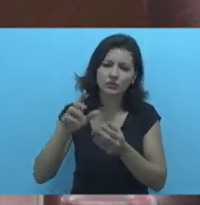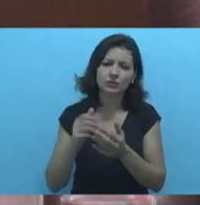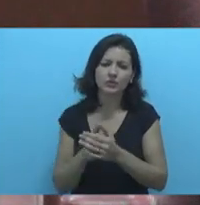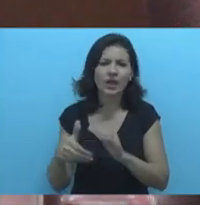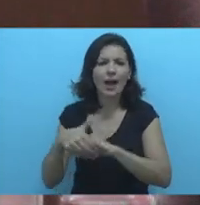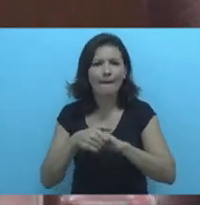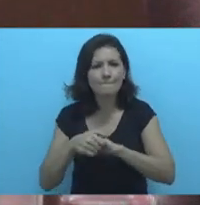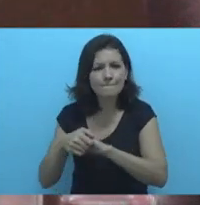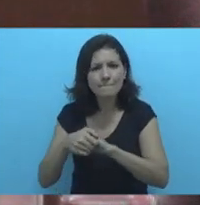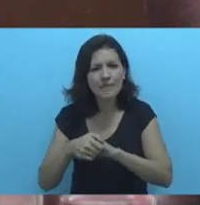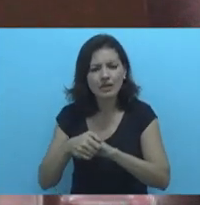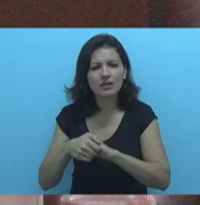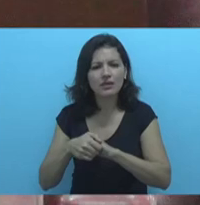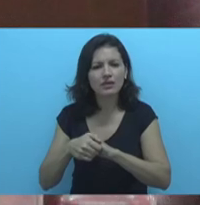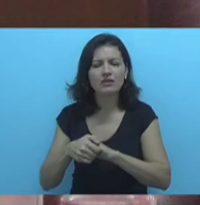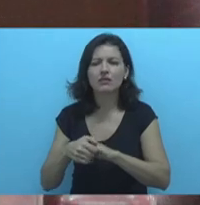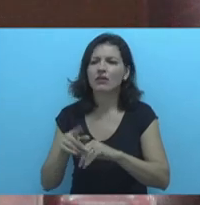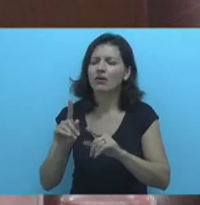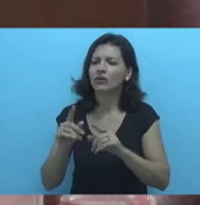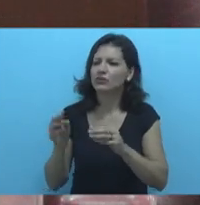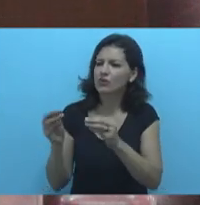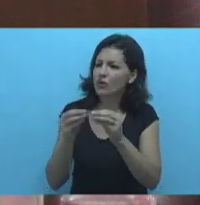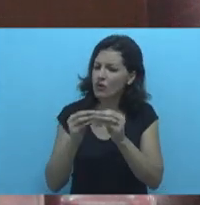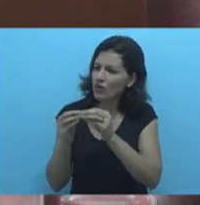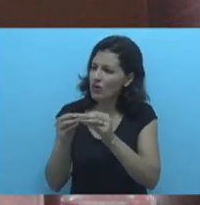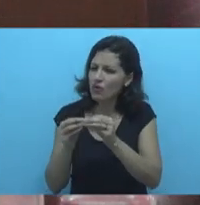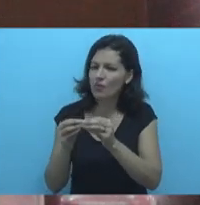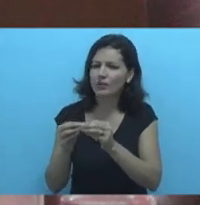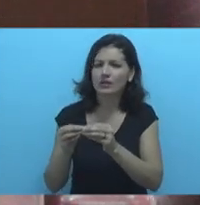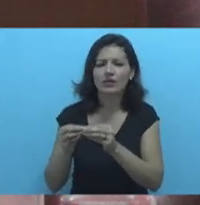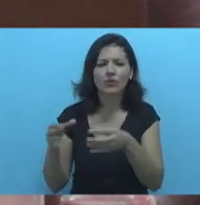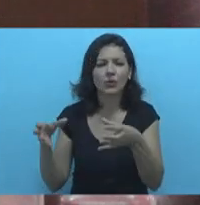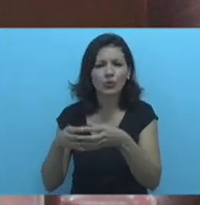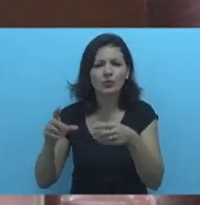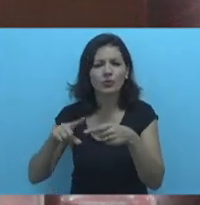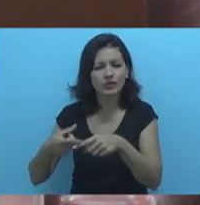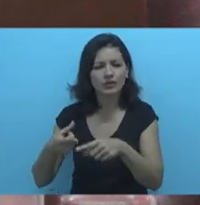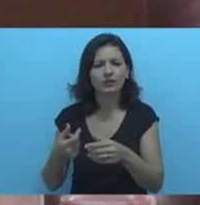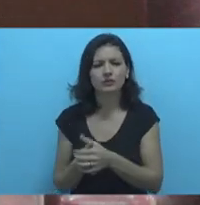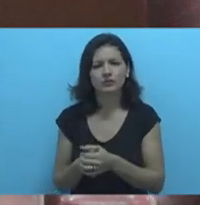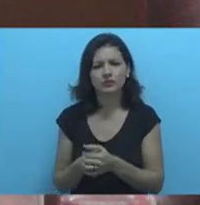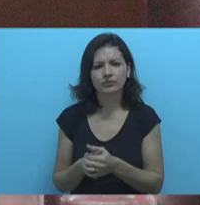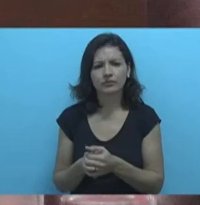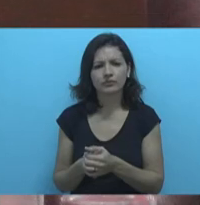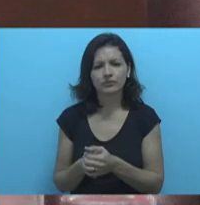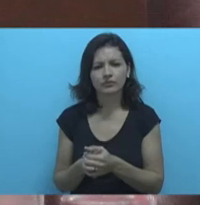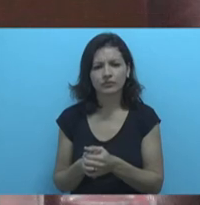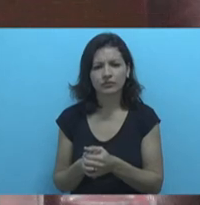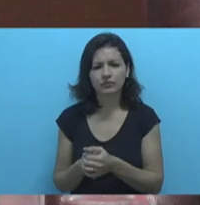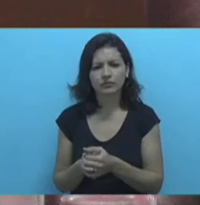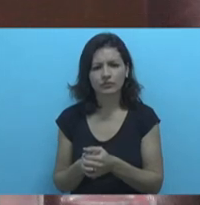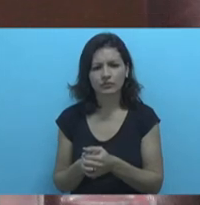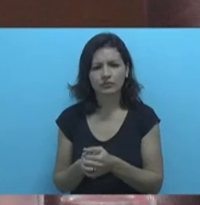amigos y amigas de La Rosa Roja, a los compañeros y compañeras de la Rosa Rosa, decirles que